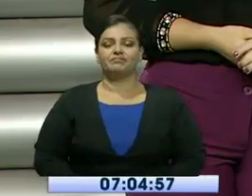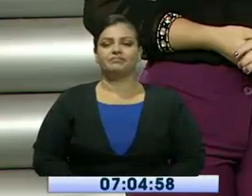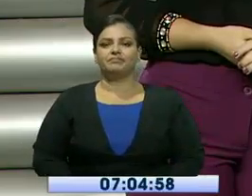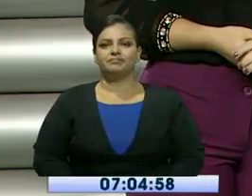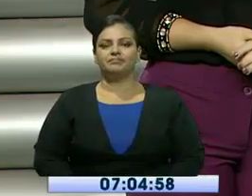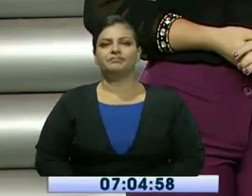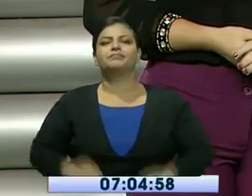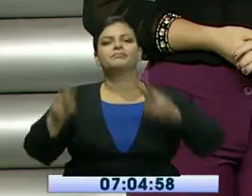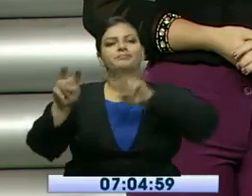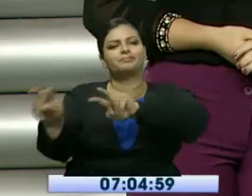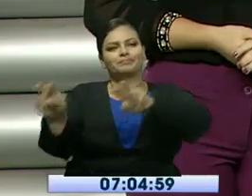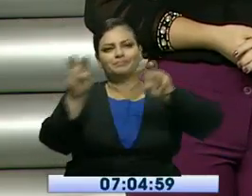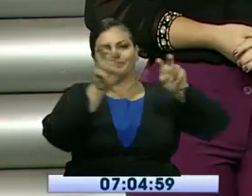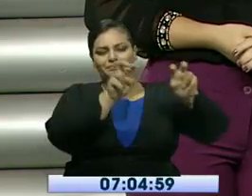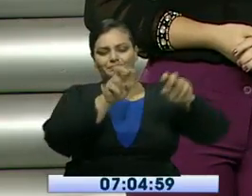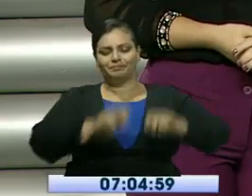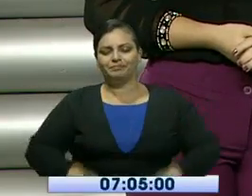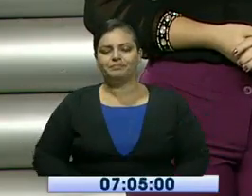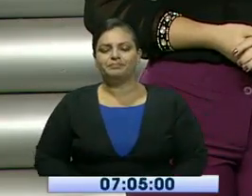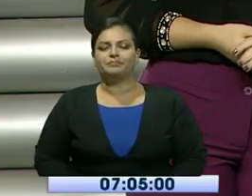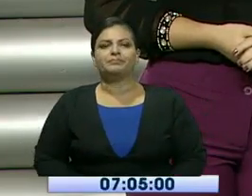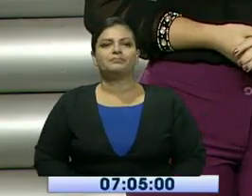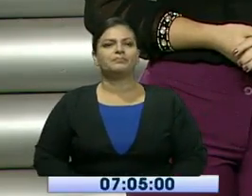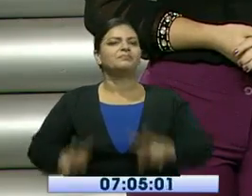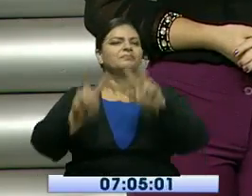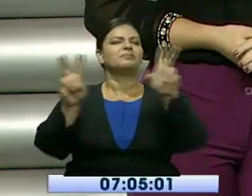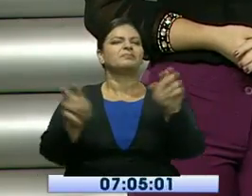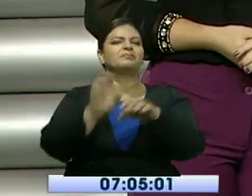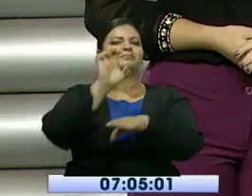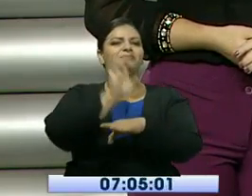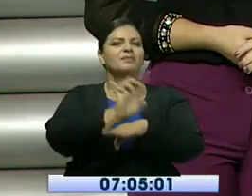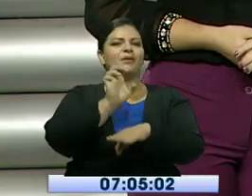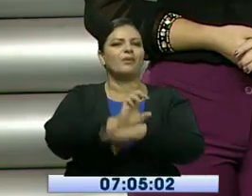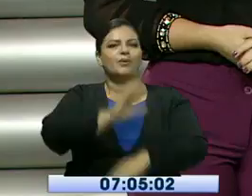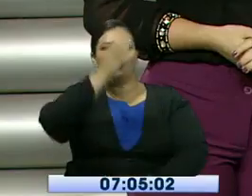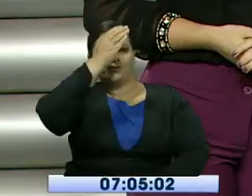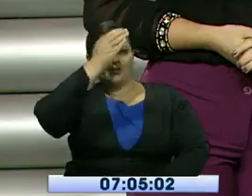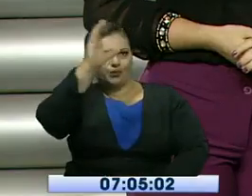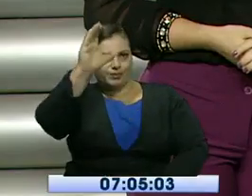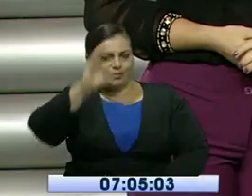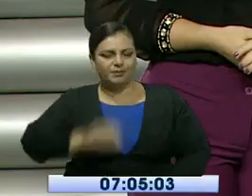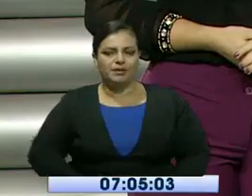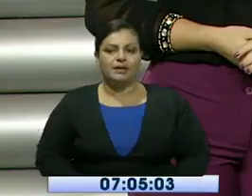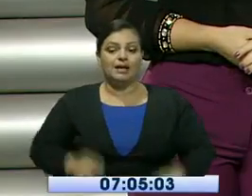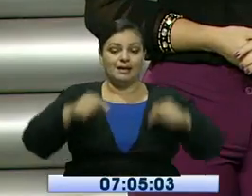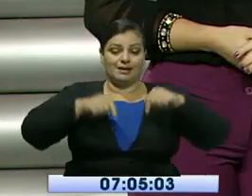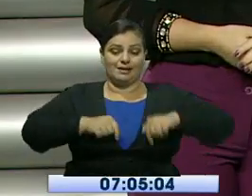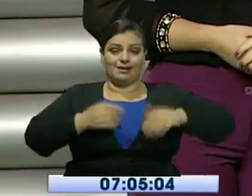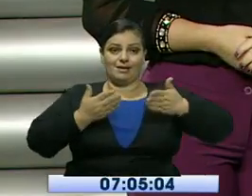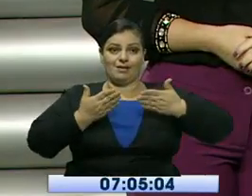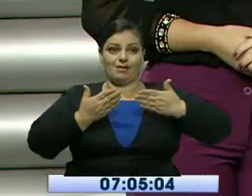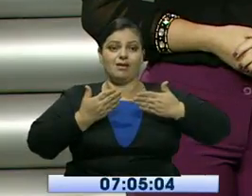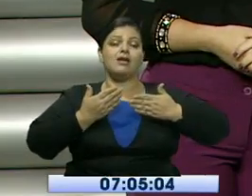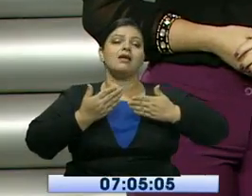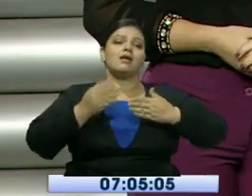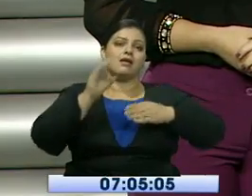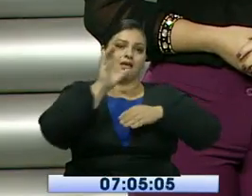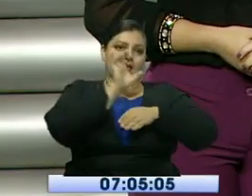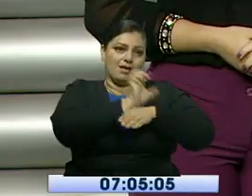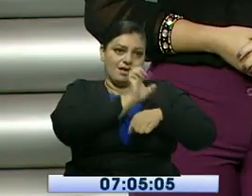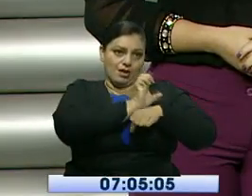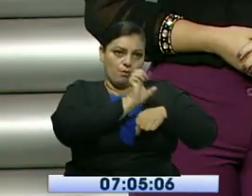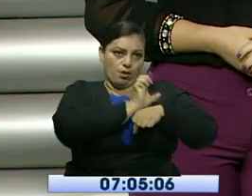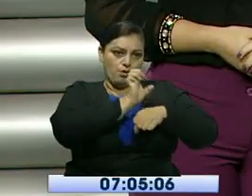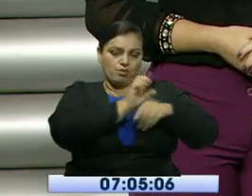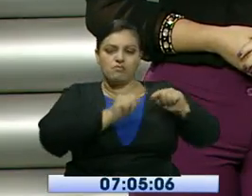Vamos a cambiar completamente de tema y es que vamos a nuestra nota intercultural. La ruta turística binacional Manga